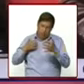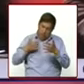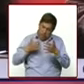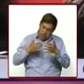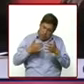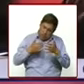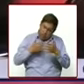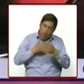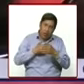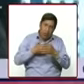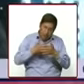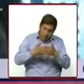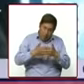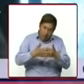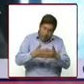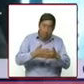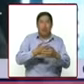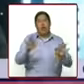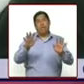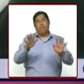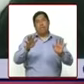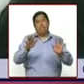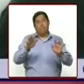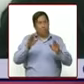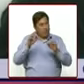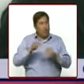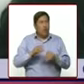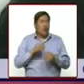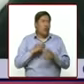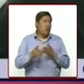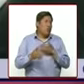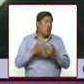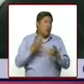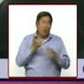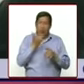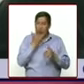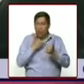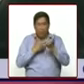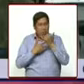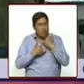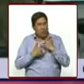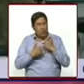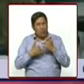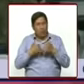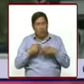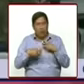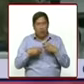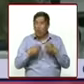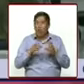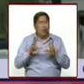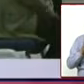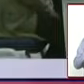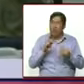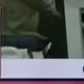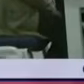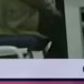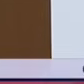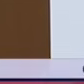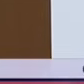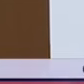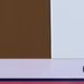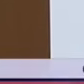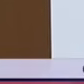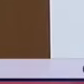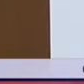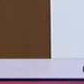reclama oportunamente algún error o alguna vulneración. En este momento estamos con el